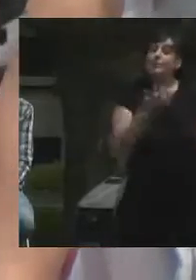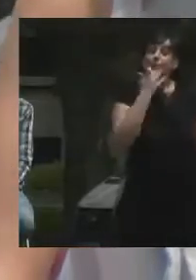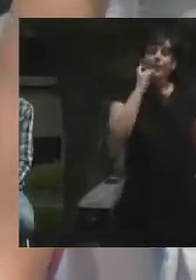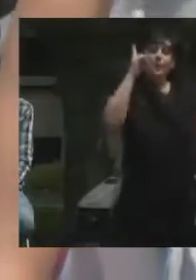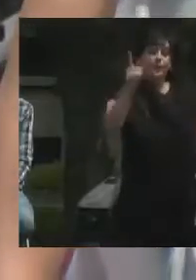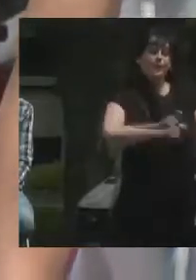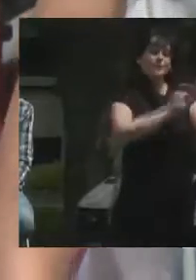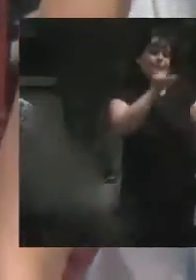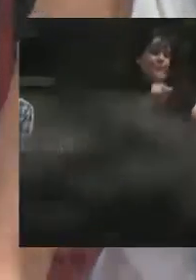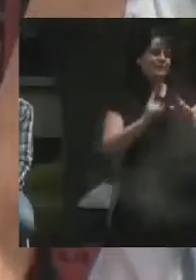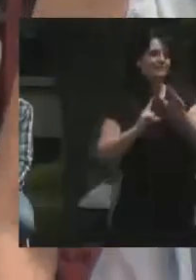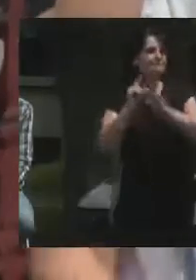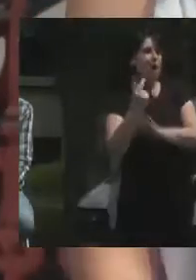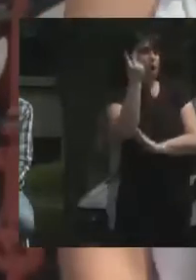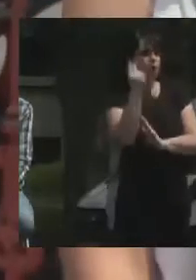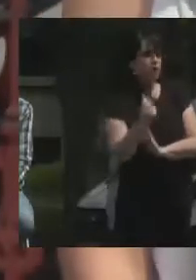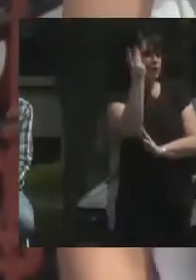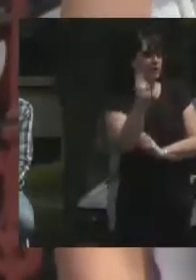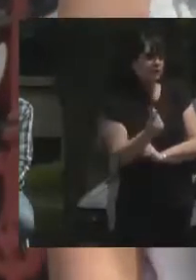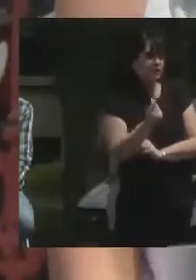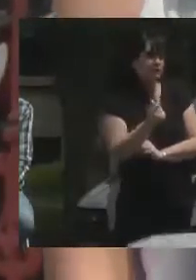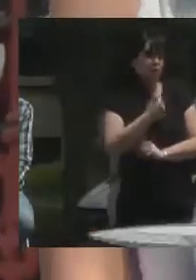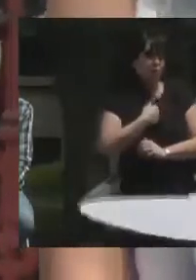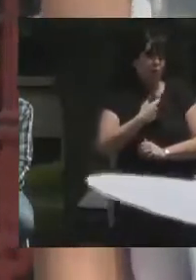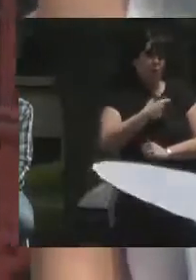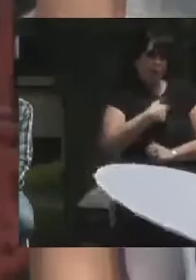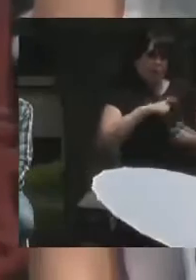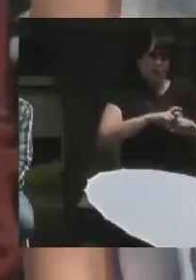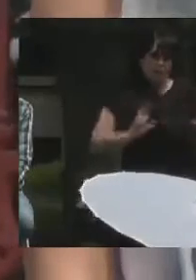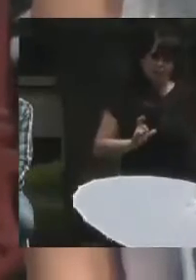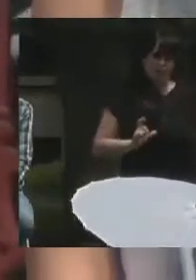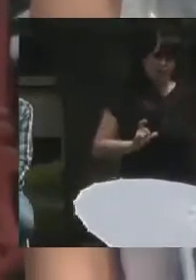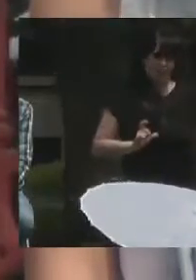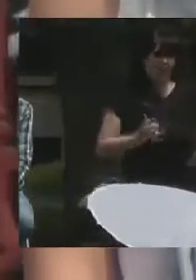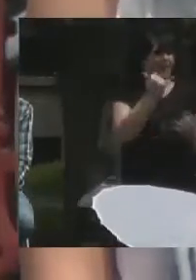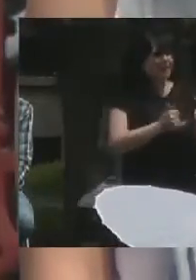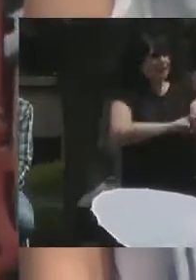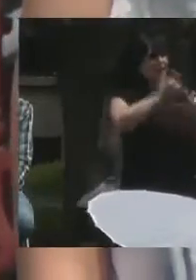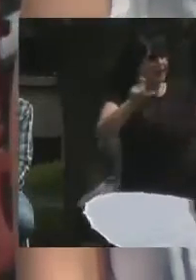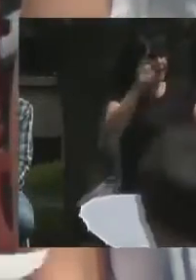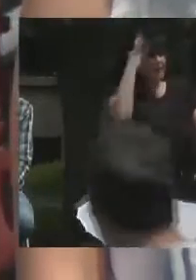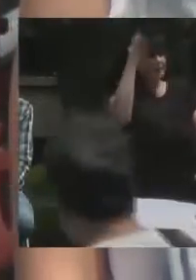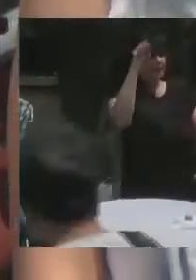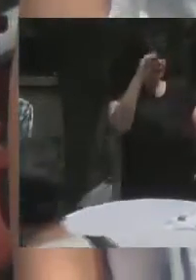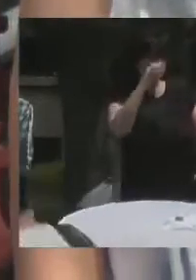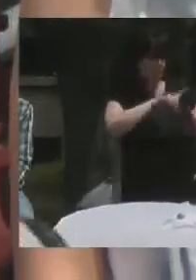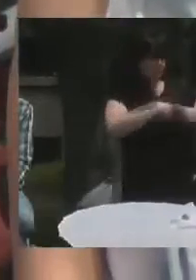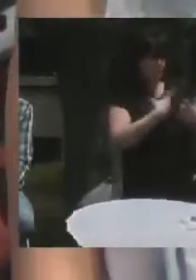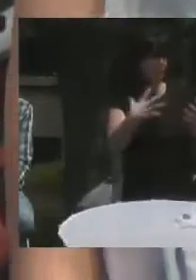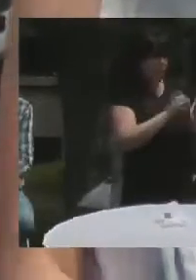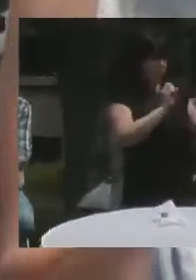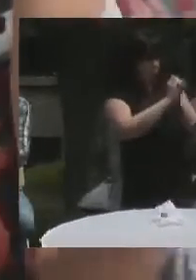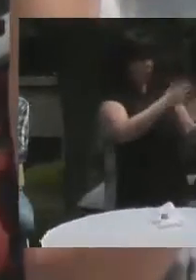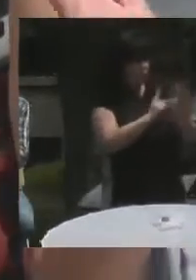alguén que se vai 2 ou 3 días, que non será de dramático, porque a mí se me partiu o corazón, que non será de dramático de toda esa xente que ten que deixar todo e marchar, non?